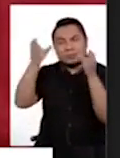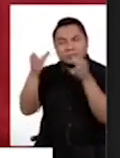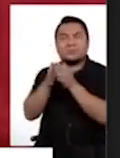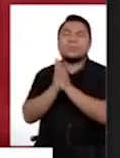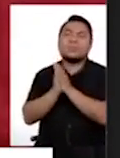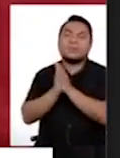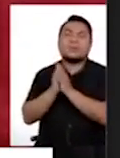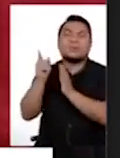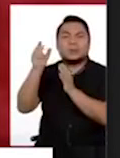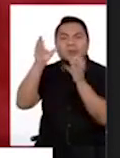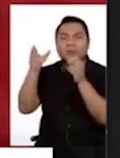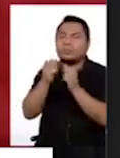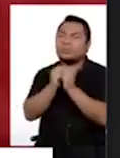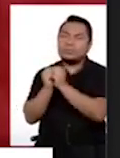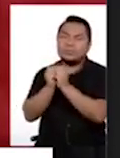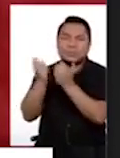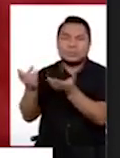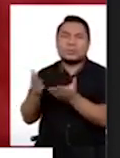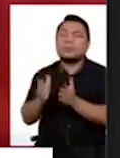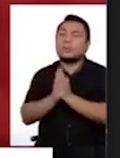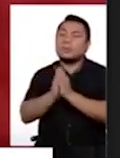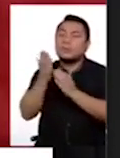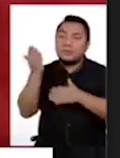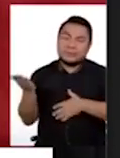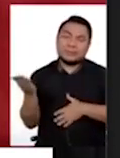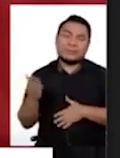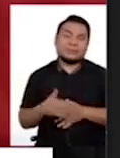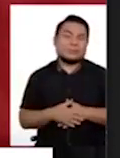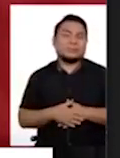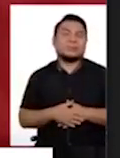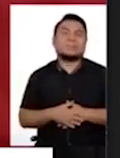Pleno, al Congreso en su conjunto, a la institución,